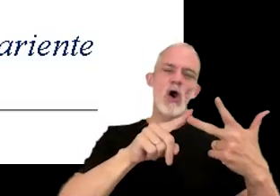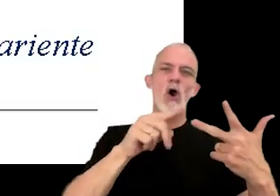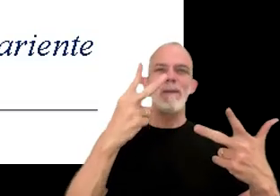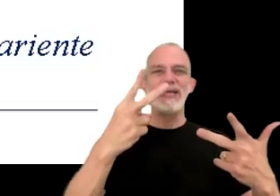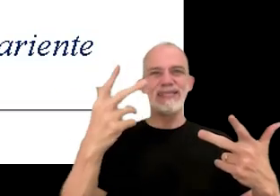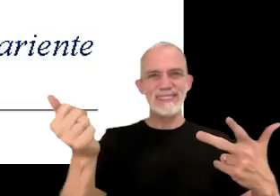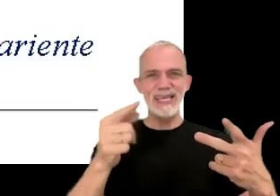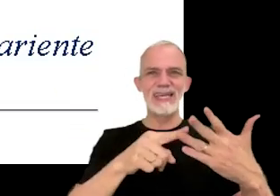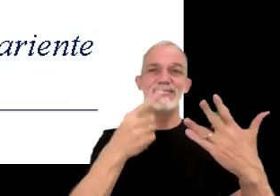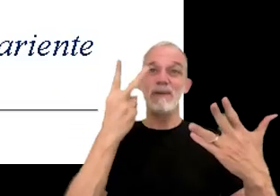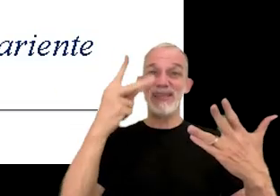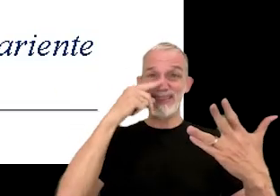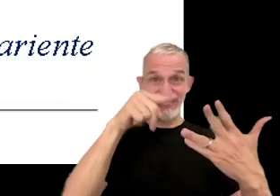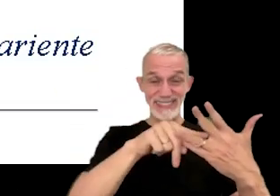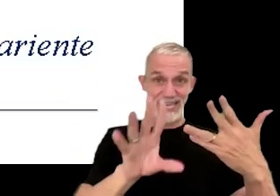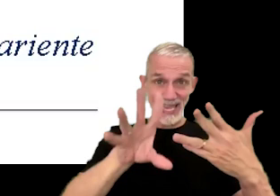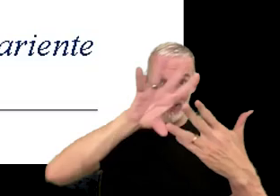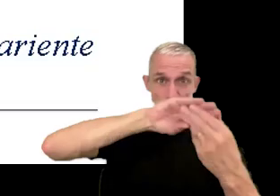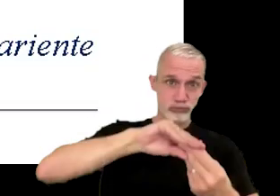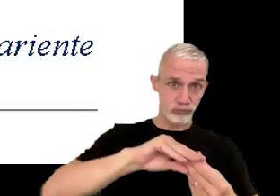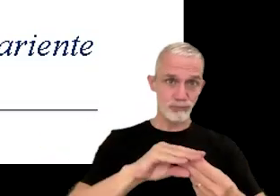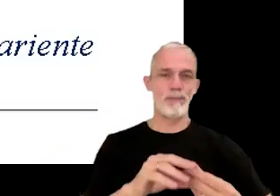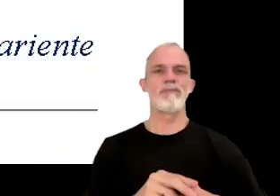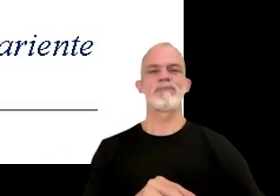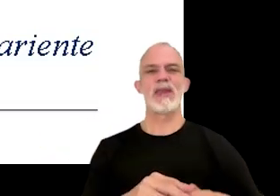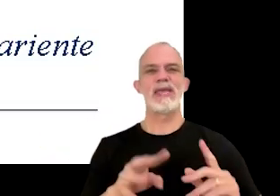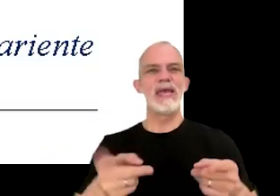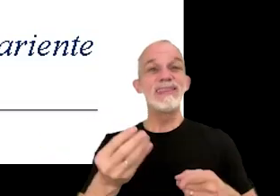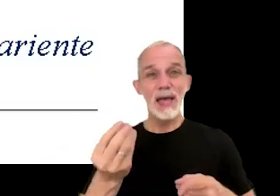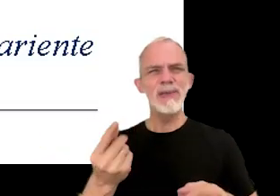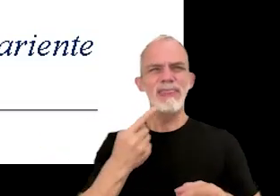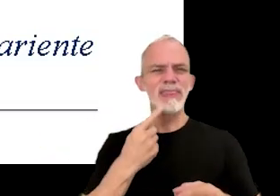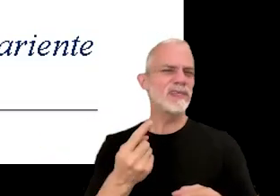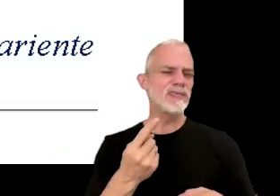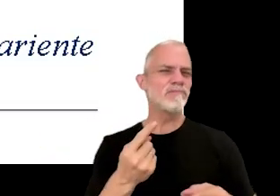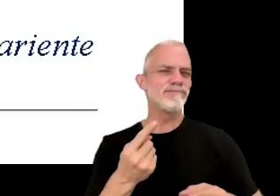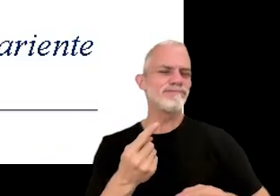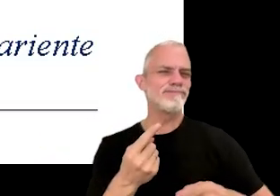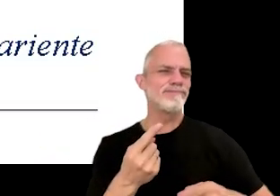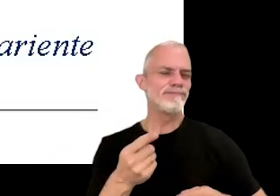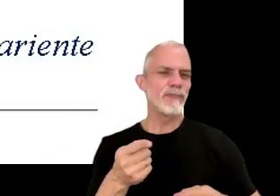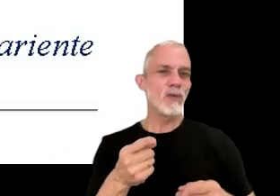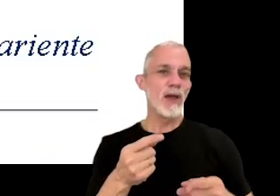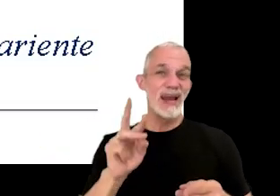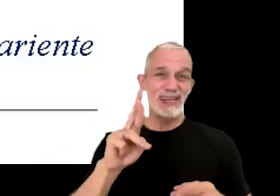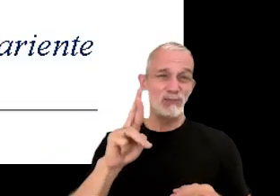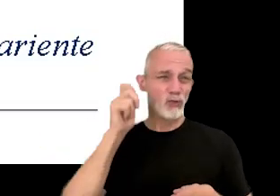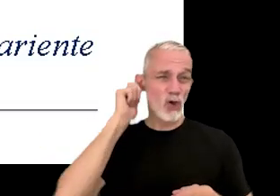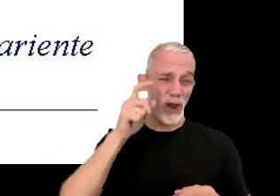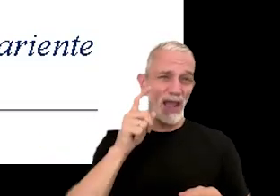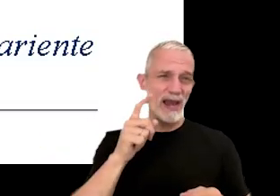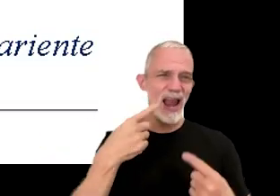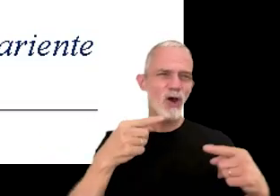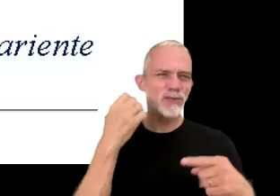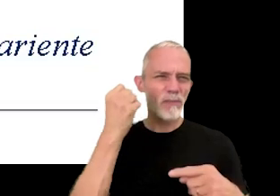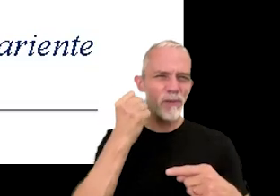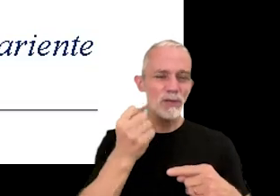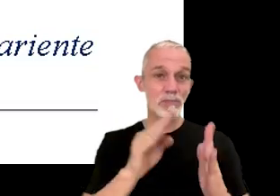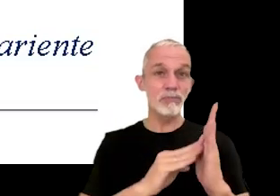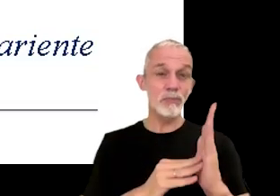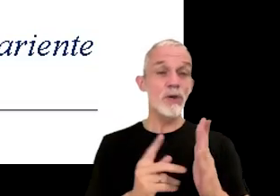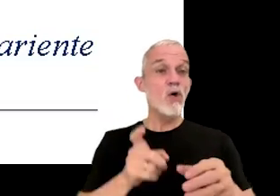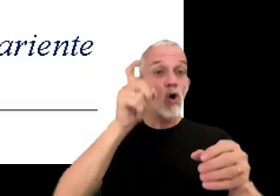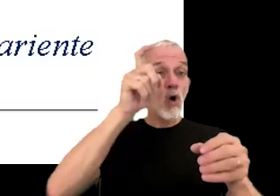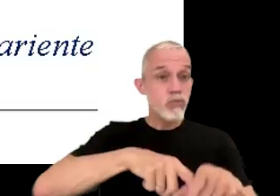y 2027. Agrega, dentro de los aspectos más relevantes de la resolución, que quien haya adherido a